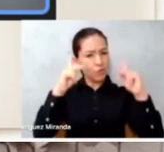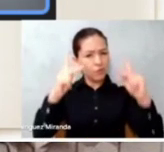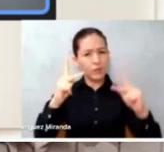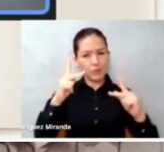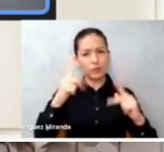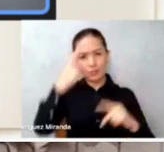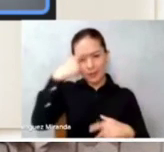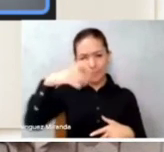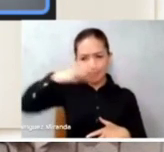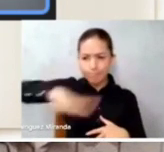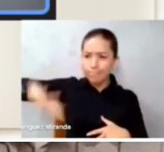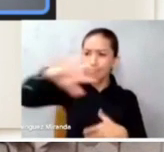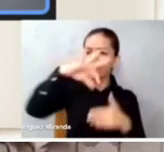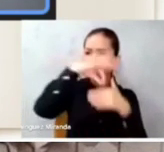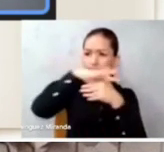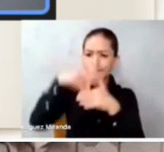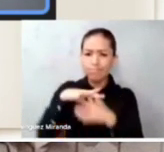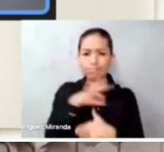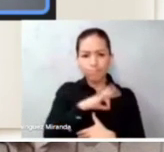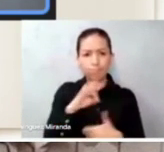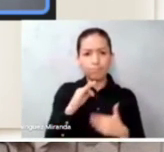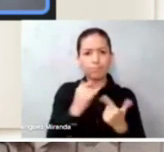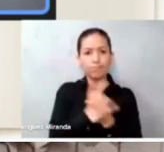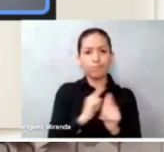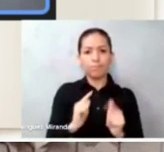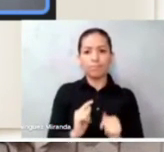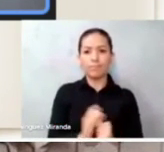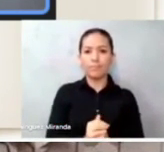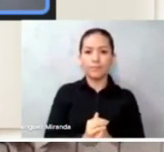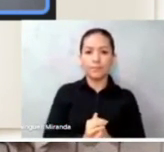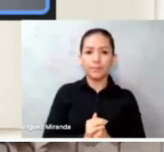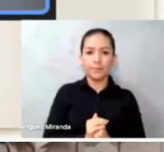sus gobernados mediante elecciones libres